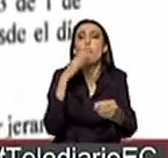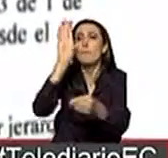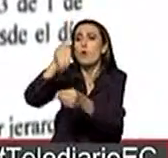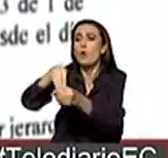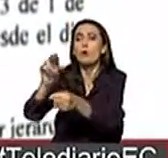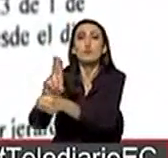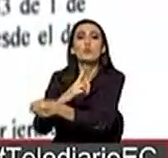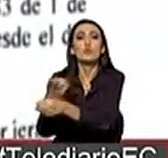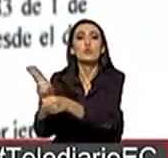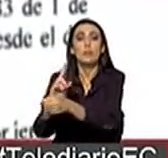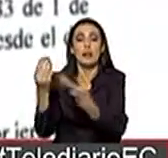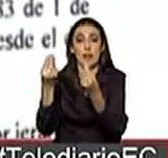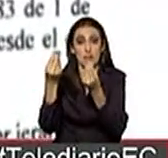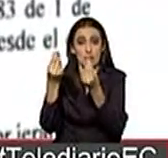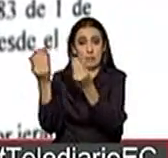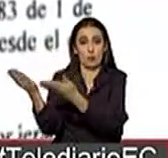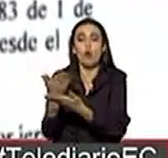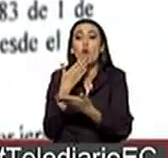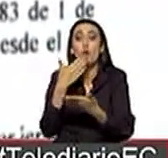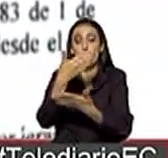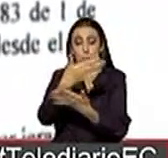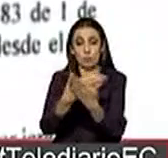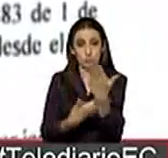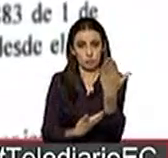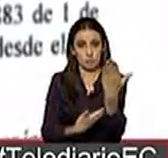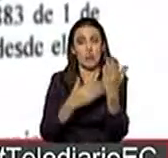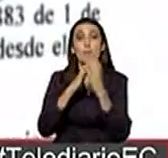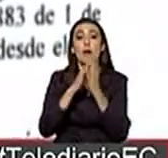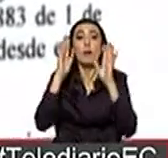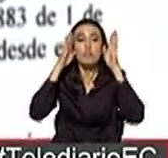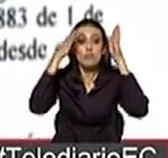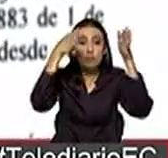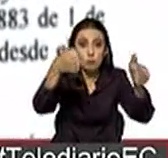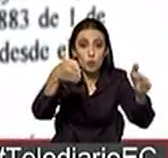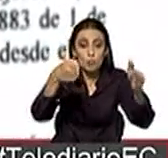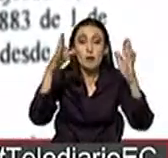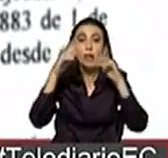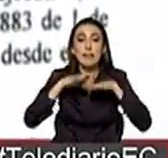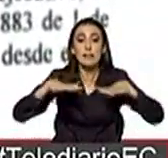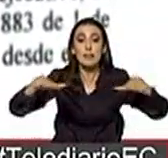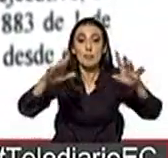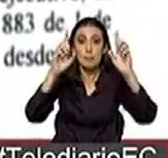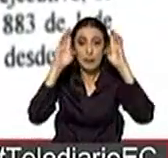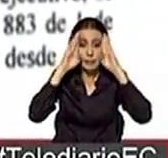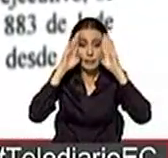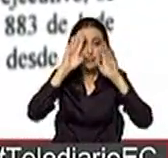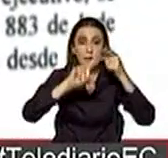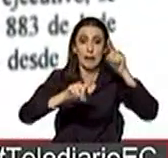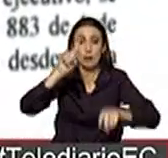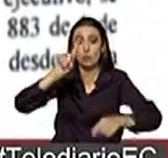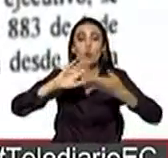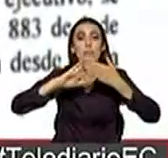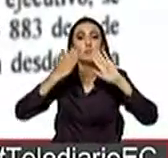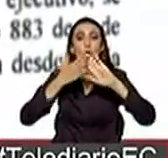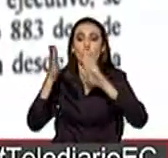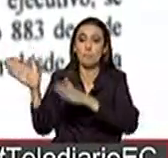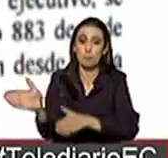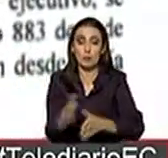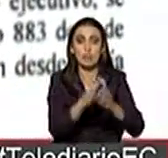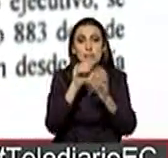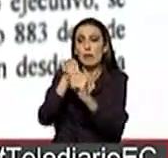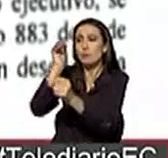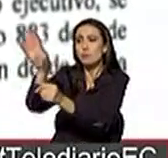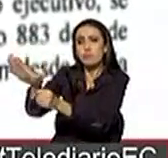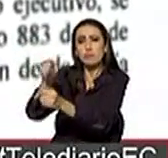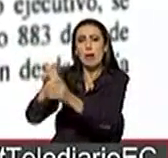y que contenga criterios de racionalización focalización y sectorialización que precautele que éstos no se destinen a